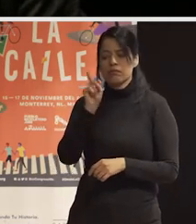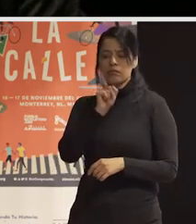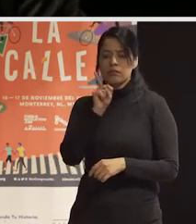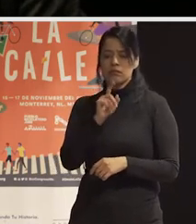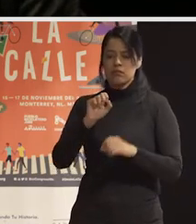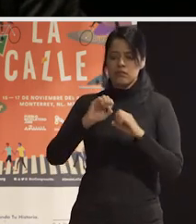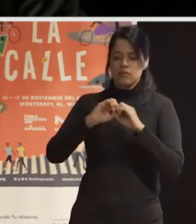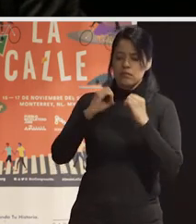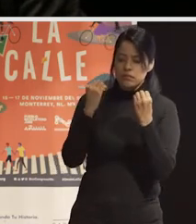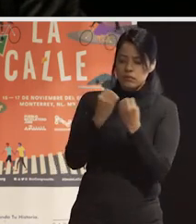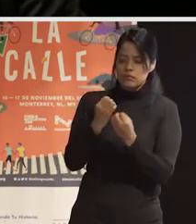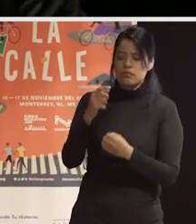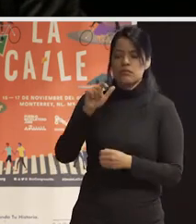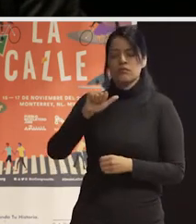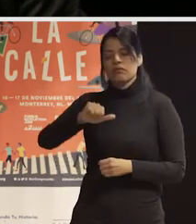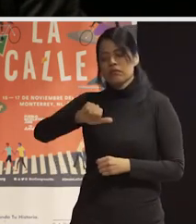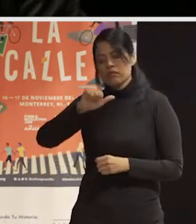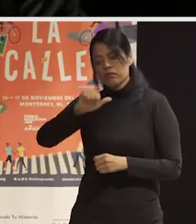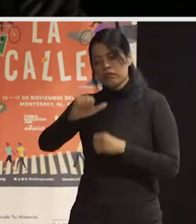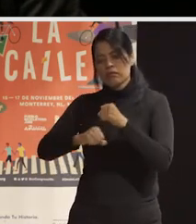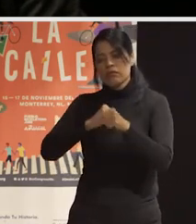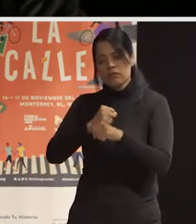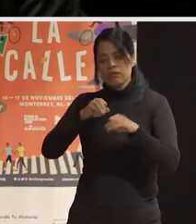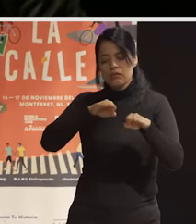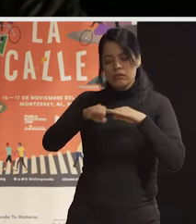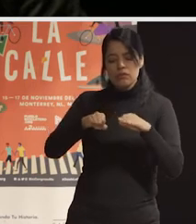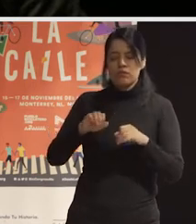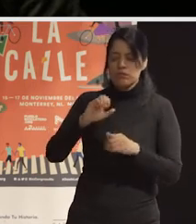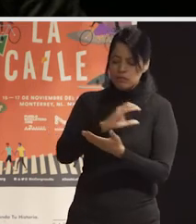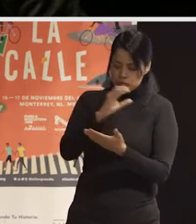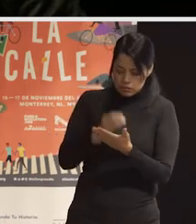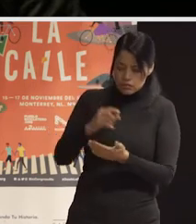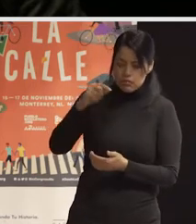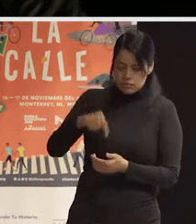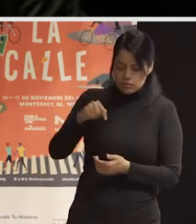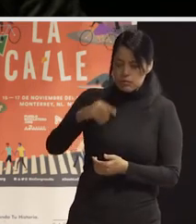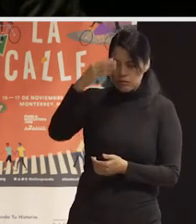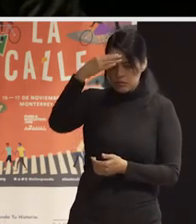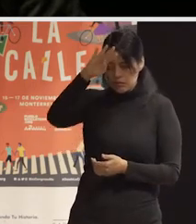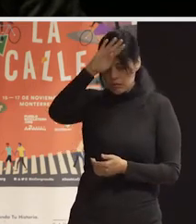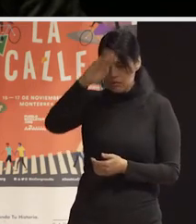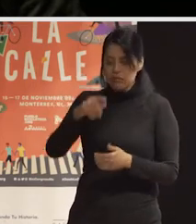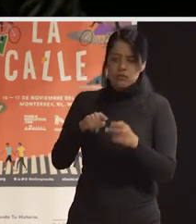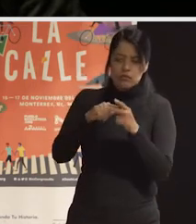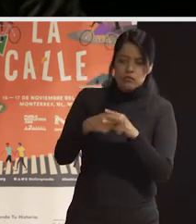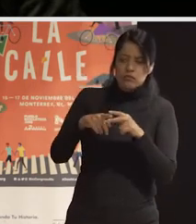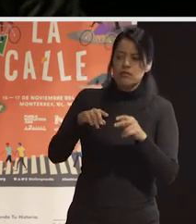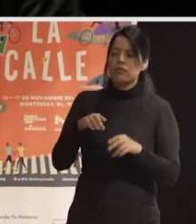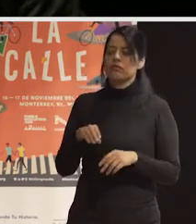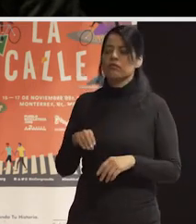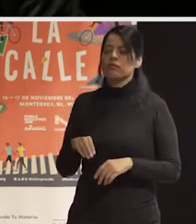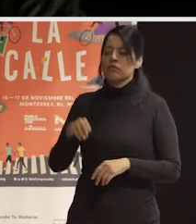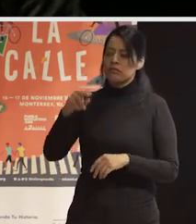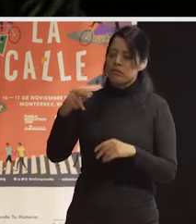ya tiene 16 años aquí en la ciudad comenzó trabajando con comunidad nahua que viene de la